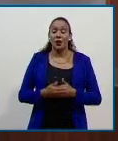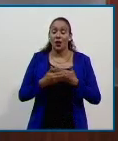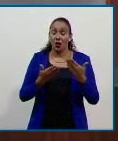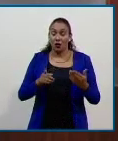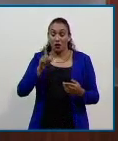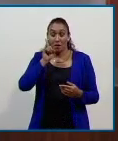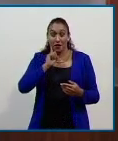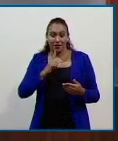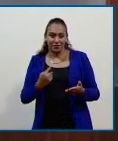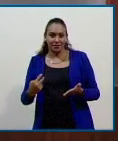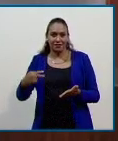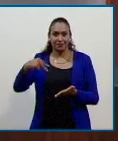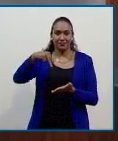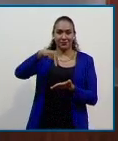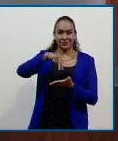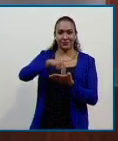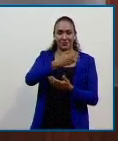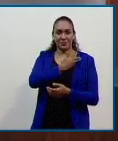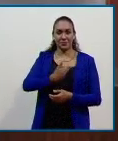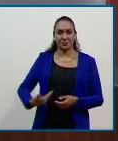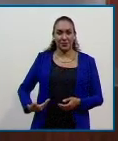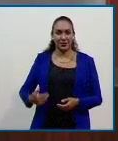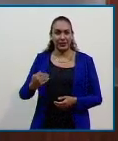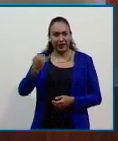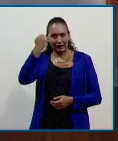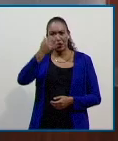México le quita el velo al patriarcado.